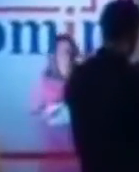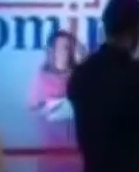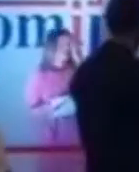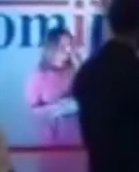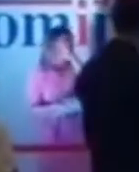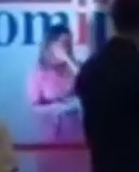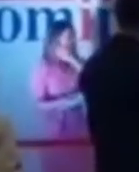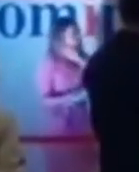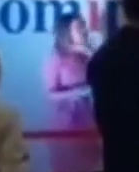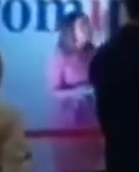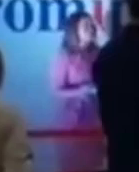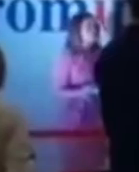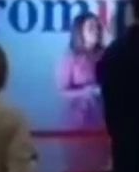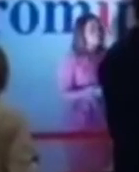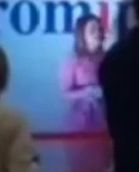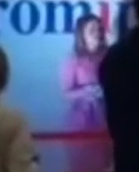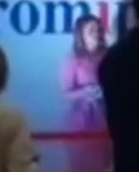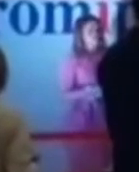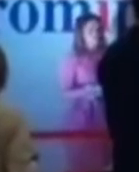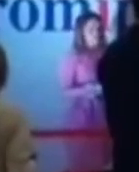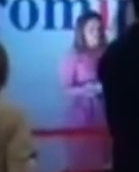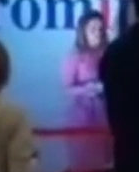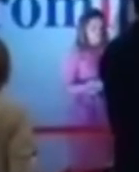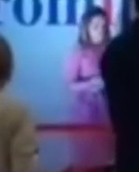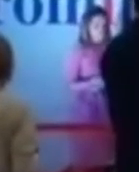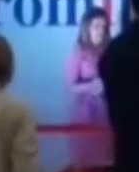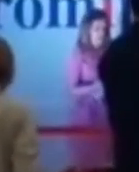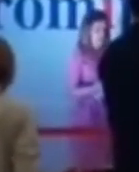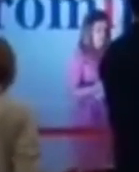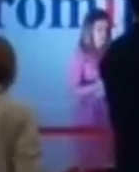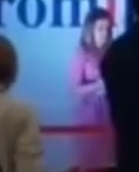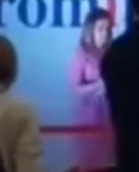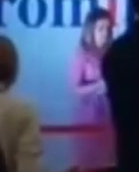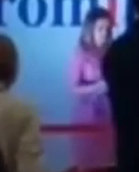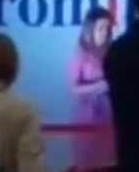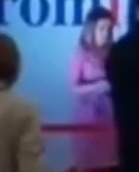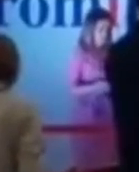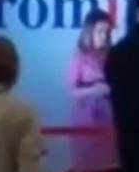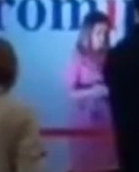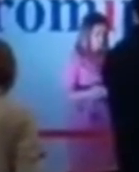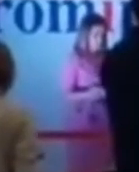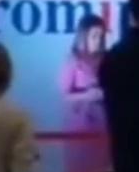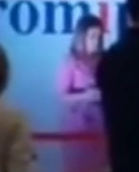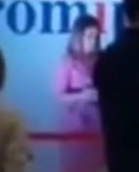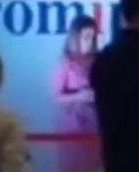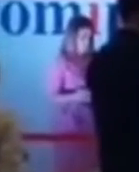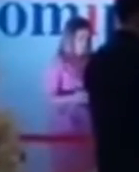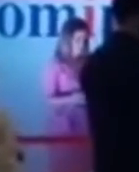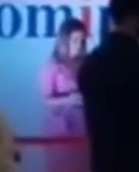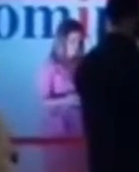productiva del país vamos a ver el vídeo de